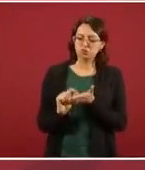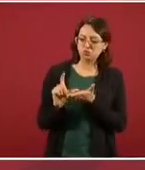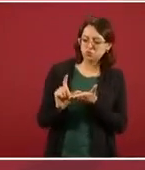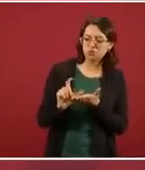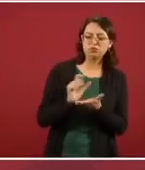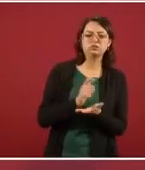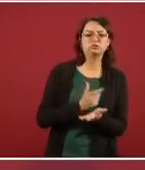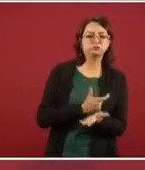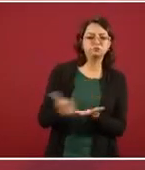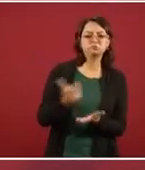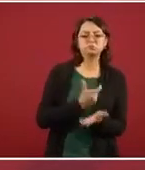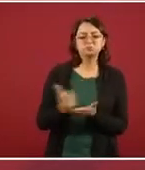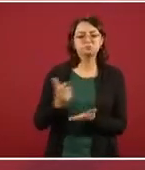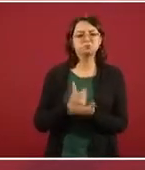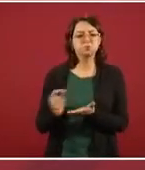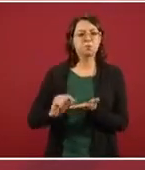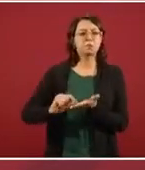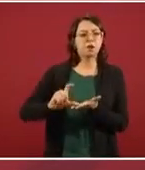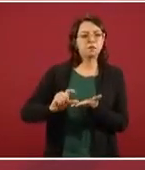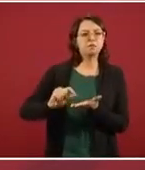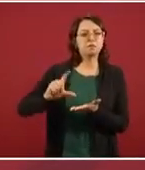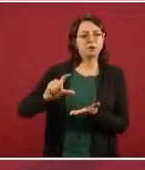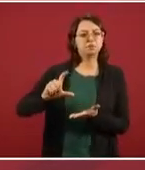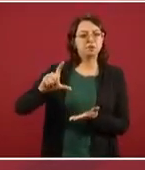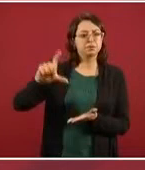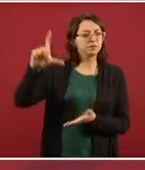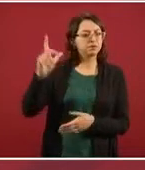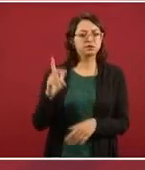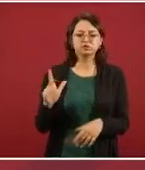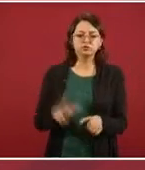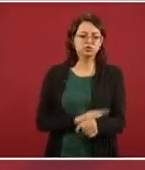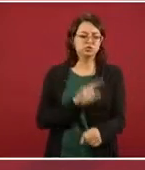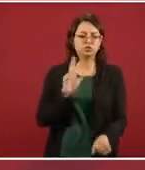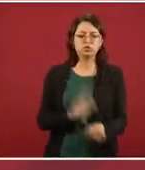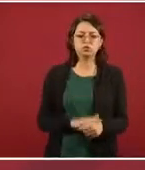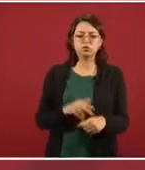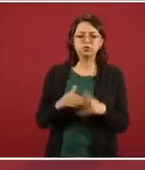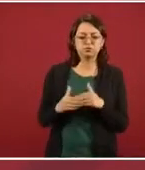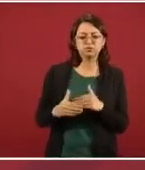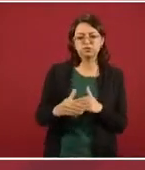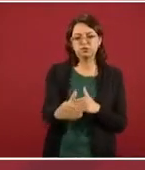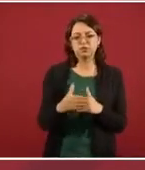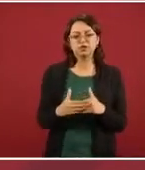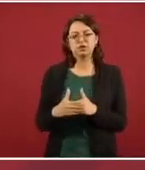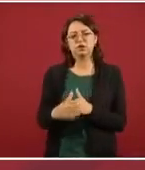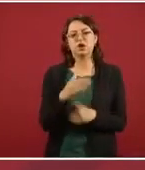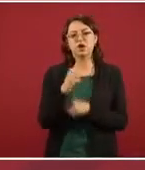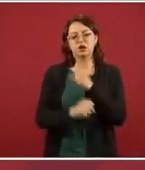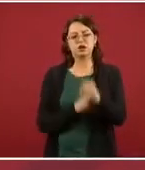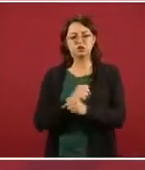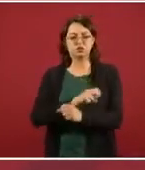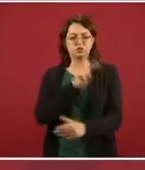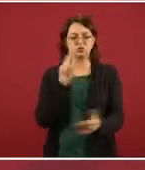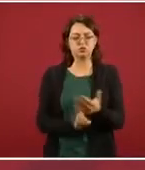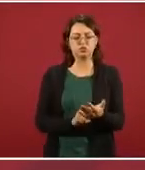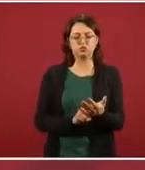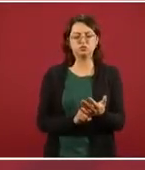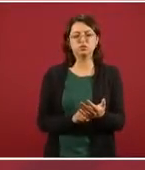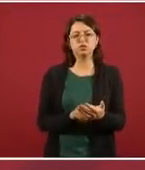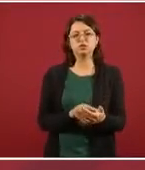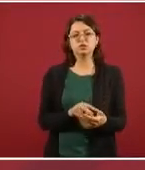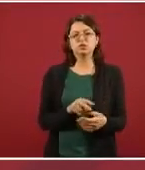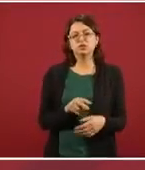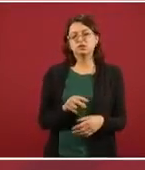le complementa con la inflación estimada para el año próximo.